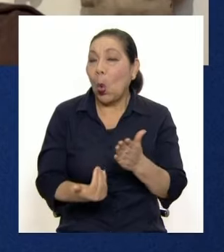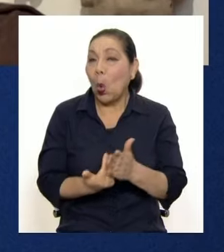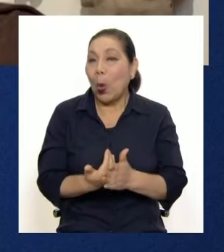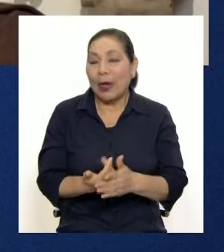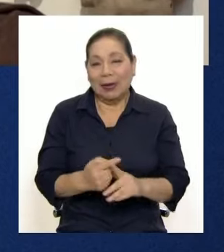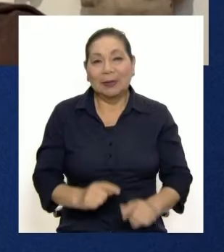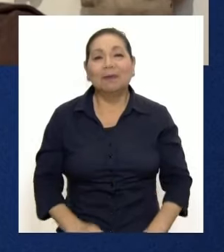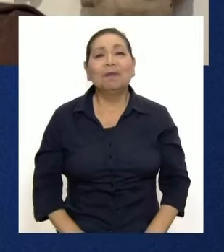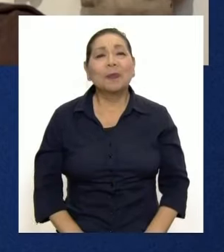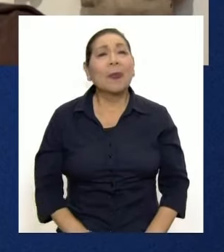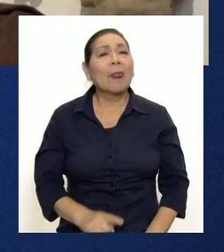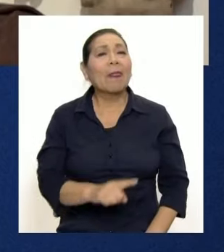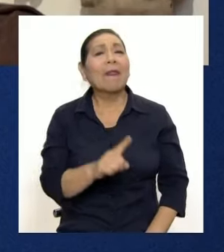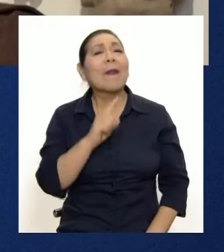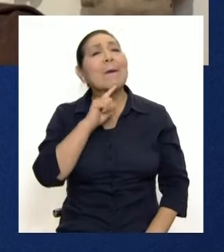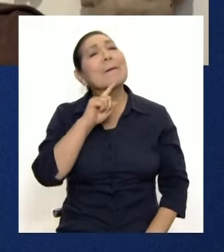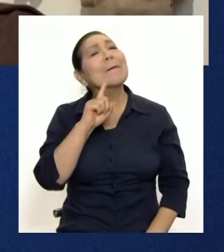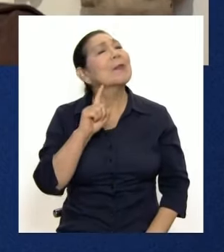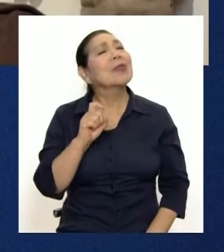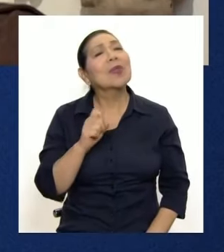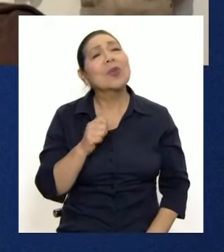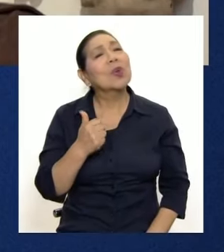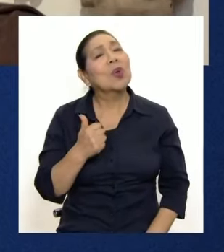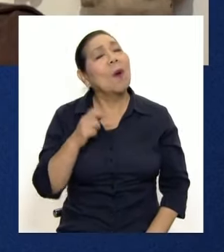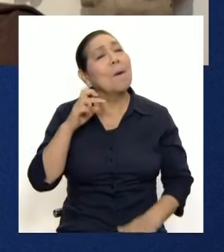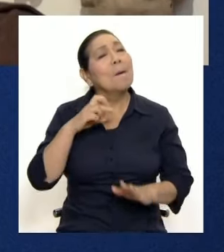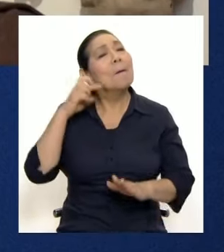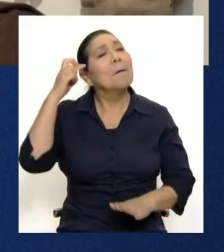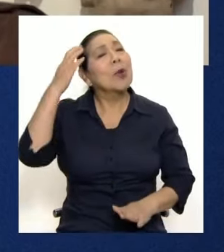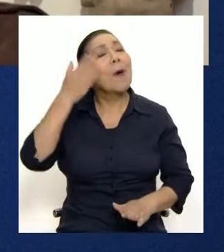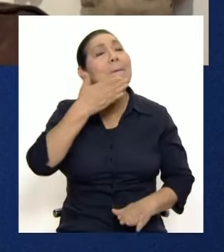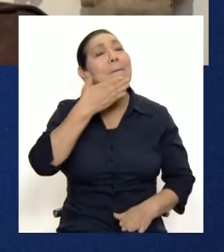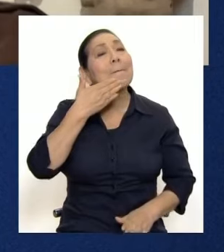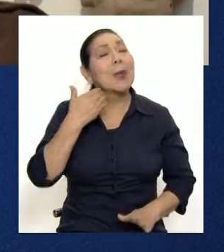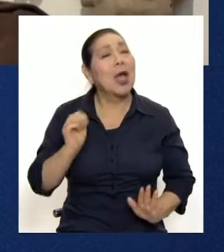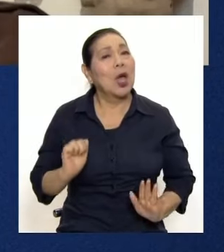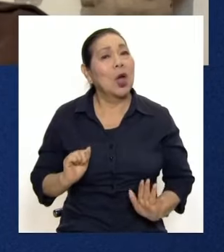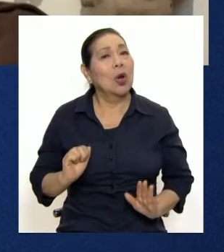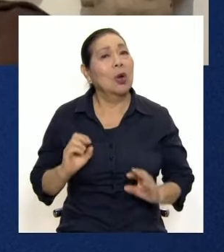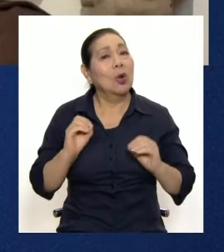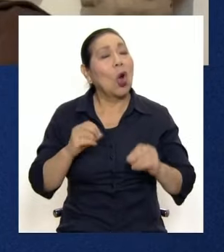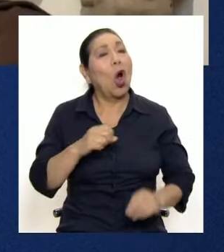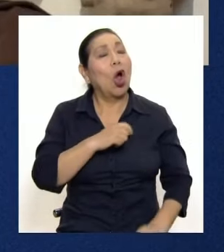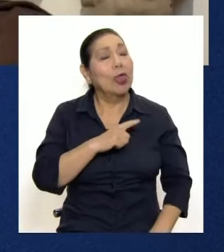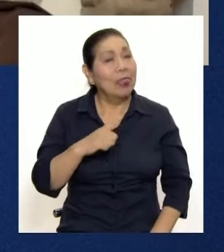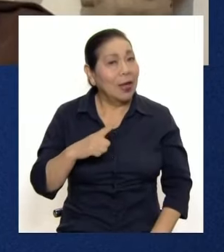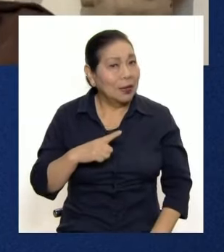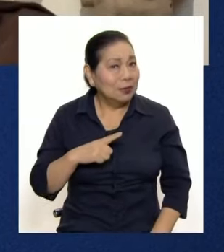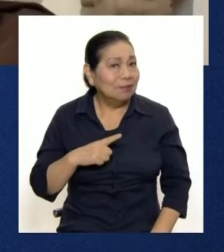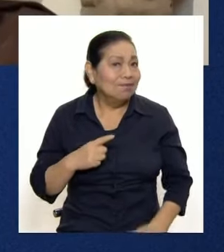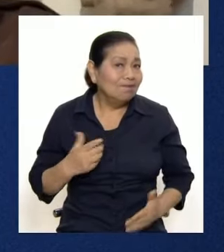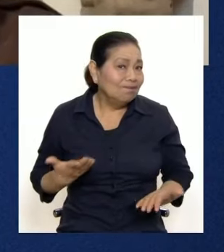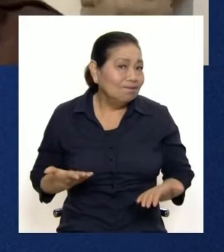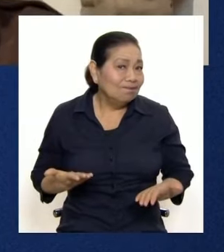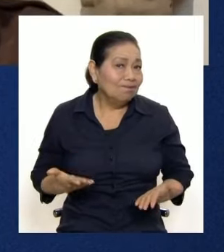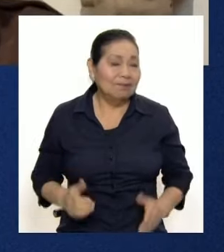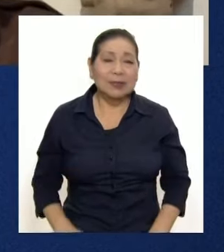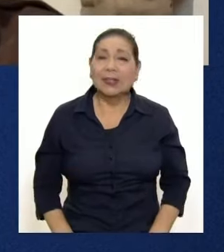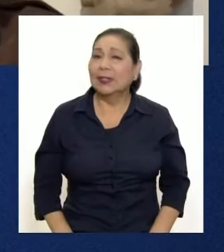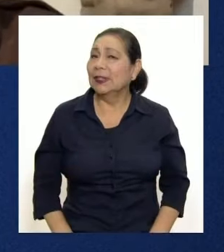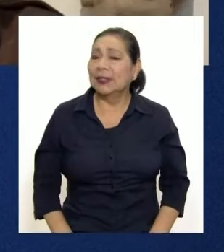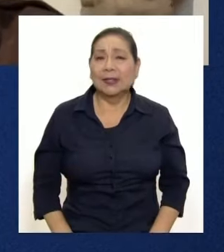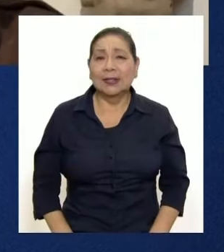exigencias le consultaba también señor klin eh Cuál es esta proyección de mejoras por ejemplo en capacidad hotelera en en lo que